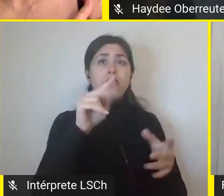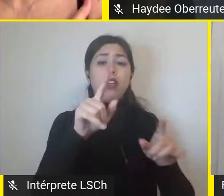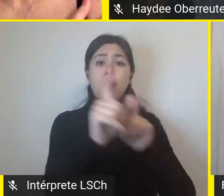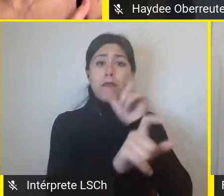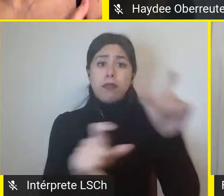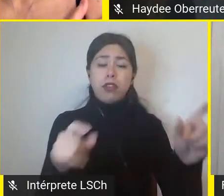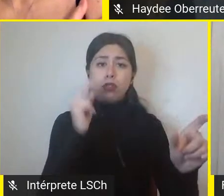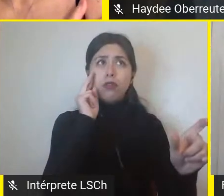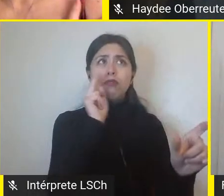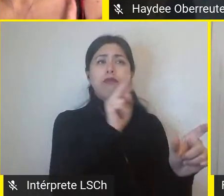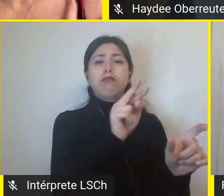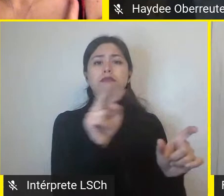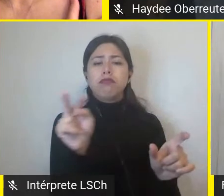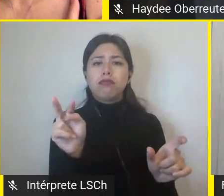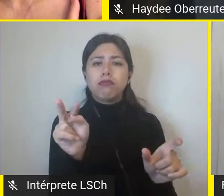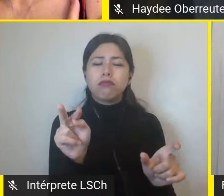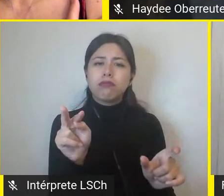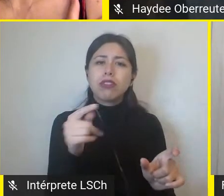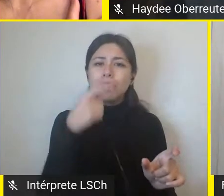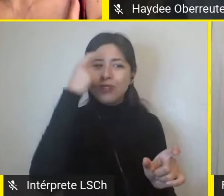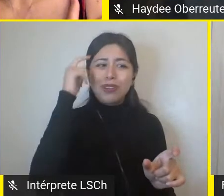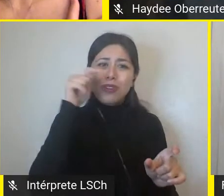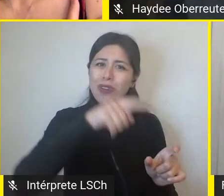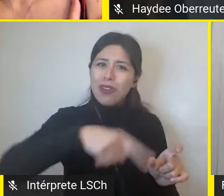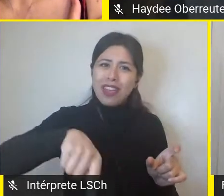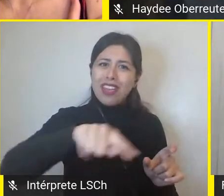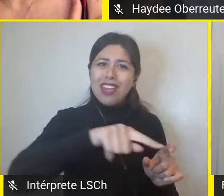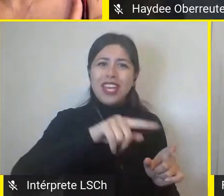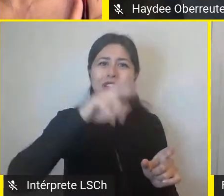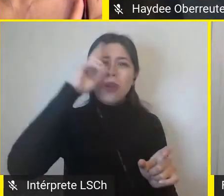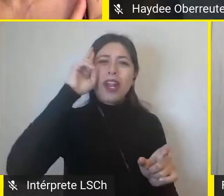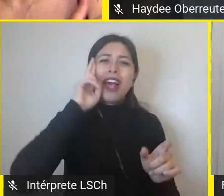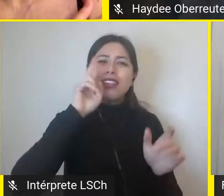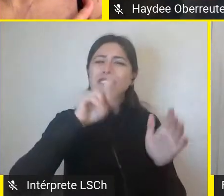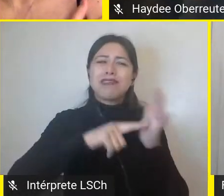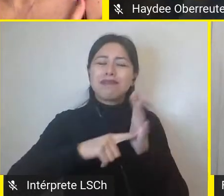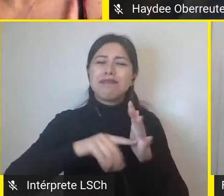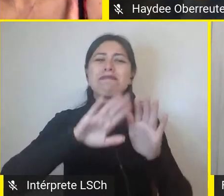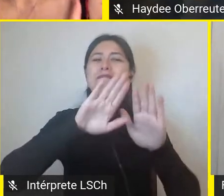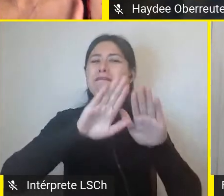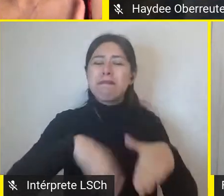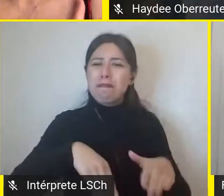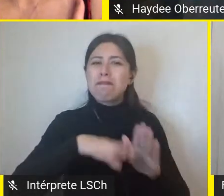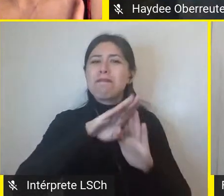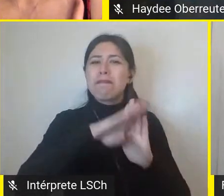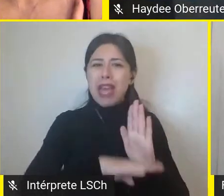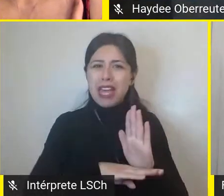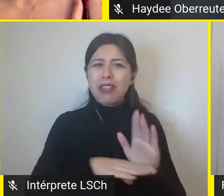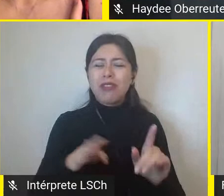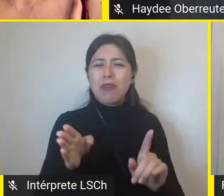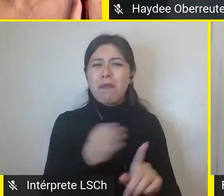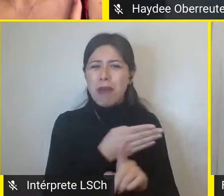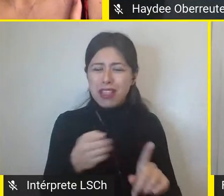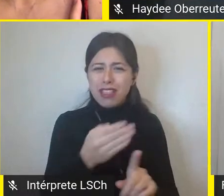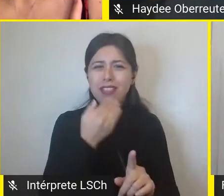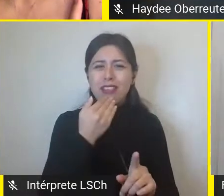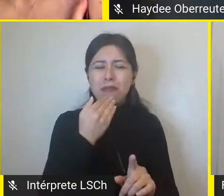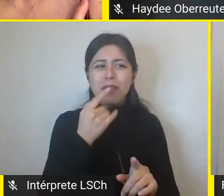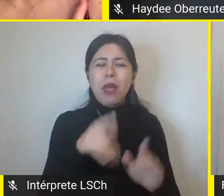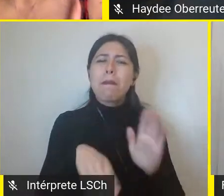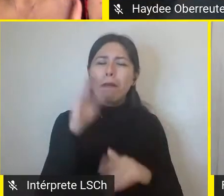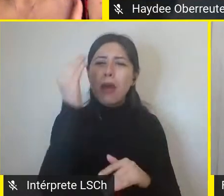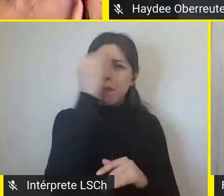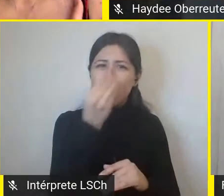menos racistas también, menos maltratadores, más preocupados, ¿no? Y efectivamente, como bien lo